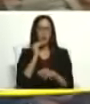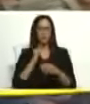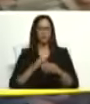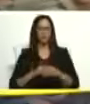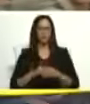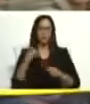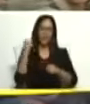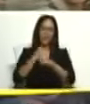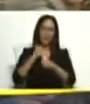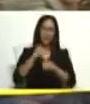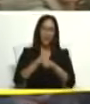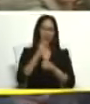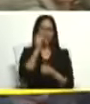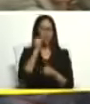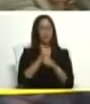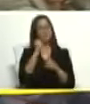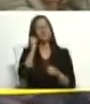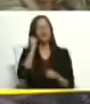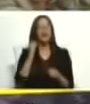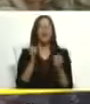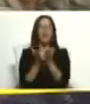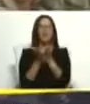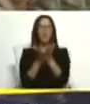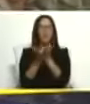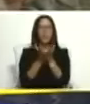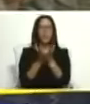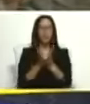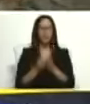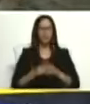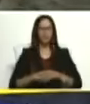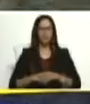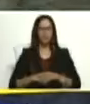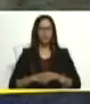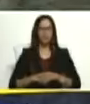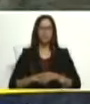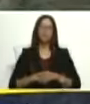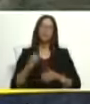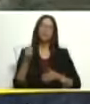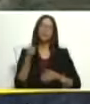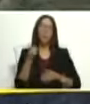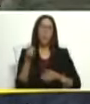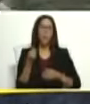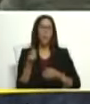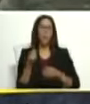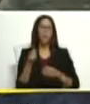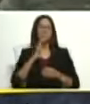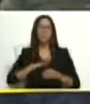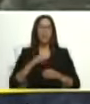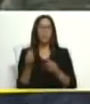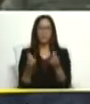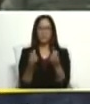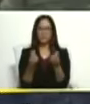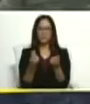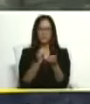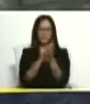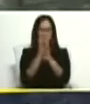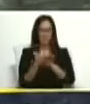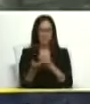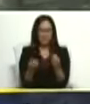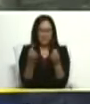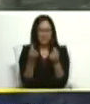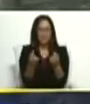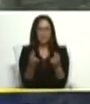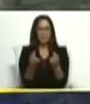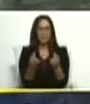al trabajador, a la trabajadora, al estudiante, cuando nos quedamos sin medio en el bolsillo. Y aquí no se cerró ni